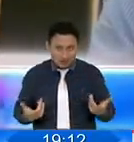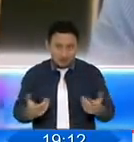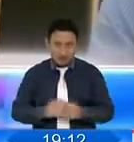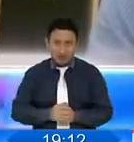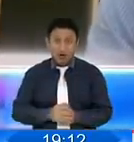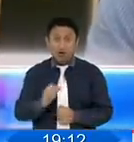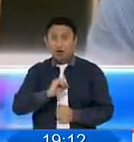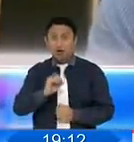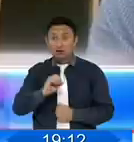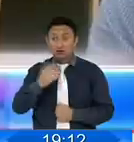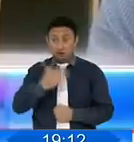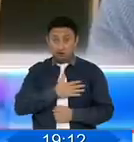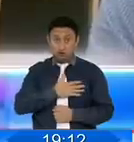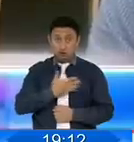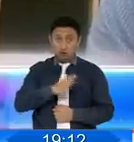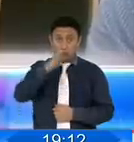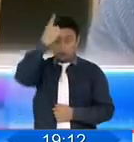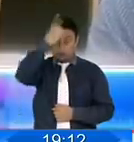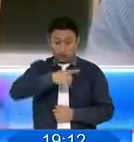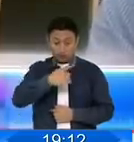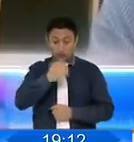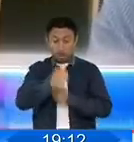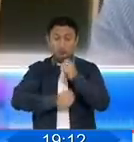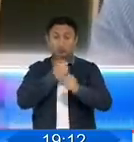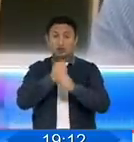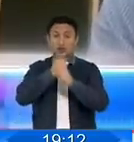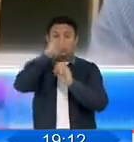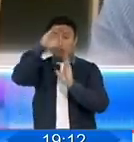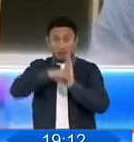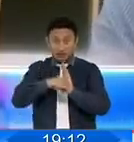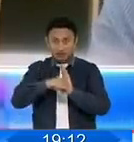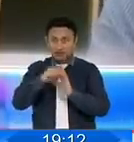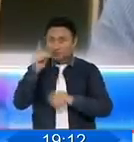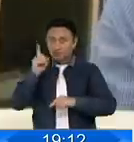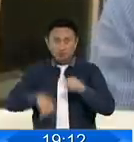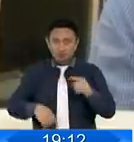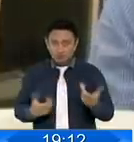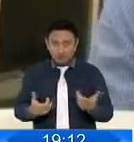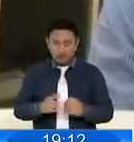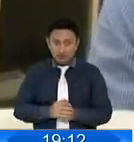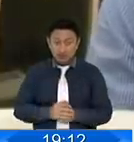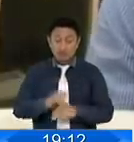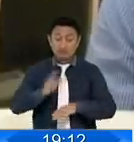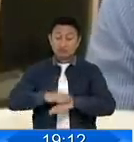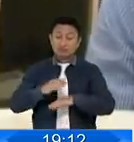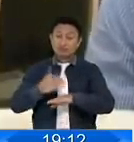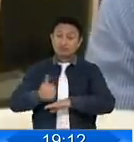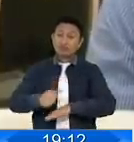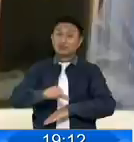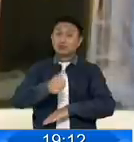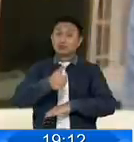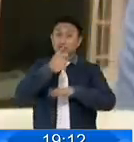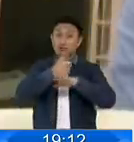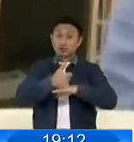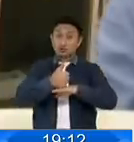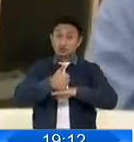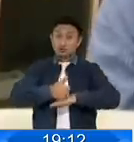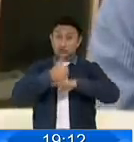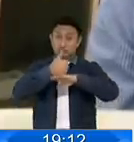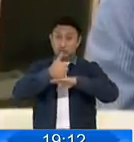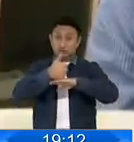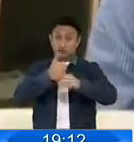esa decisión de reducir una sentencia basada en autoridad de cosa juzgada. Esa